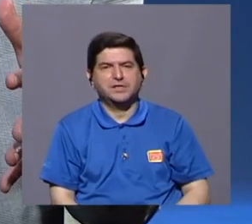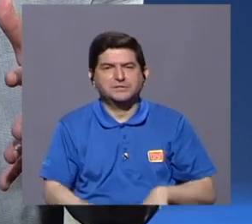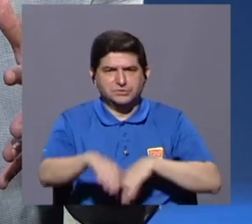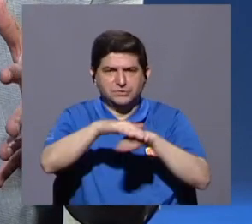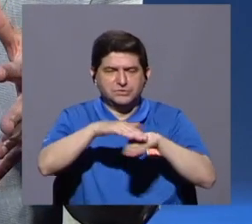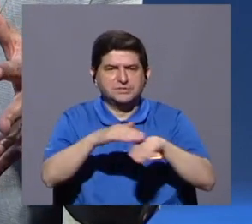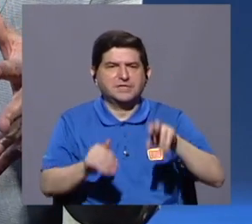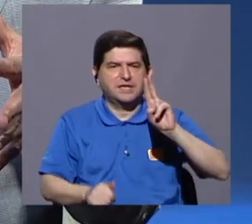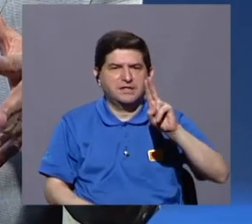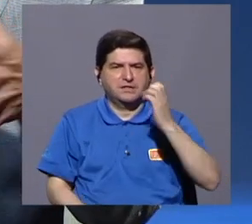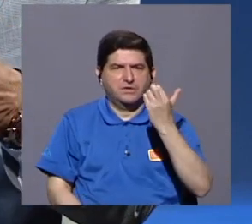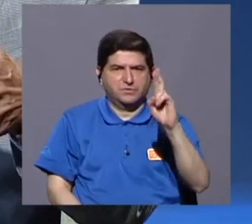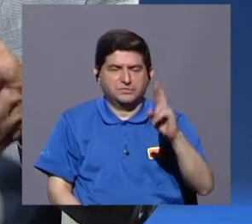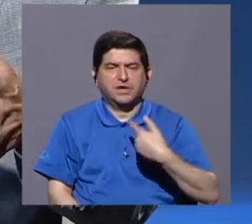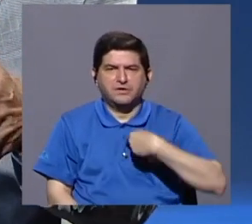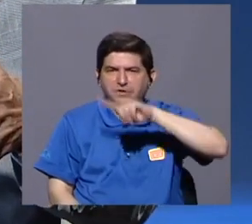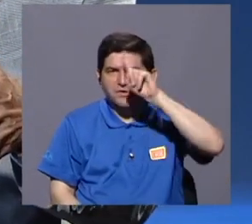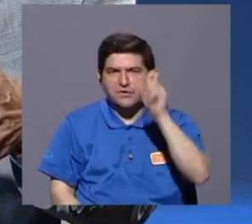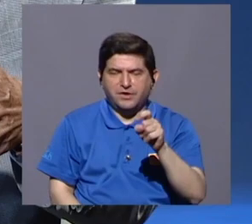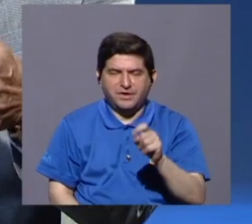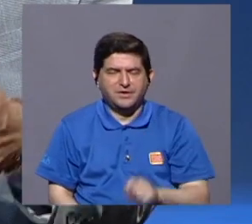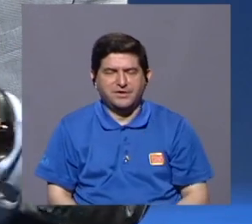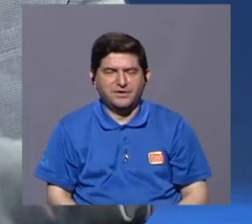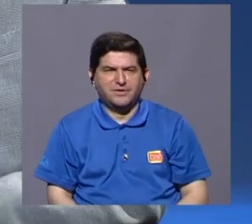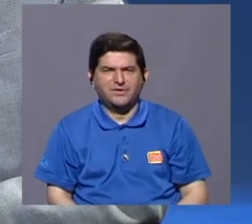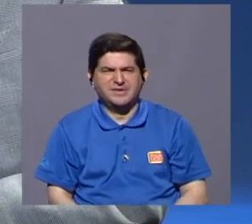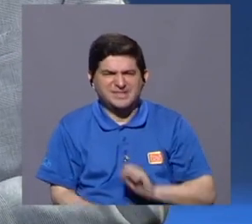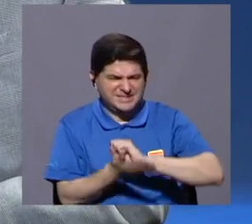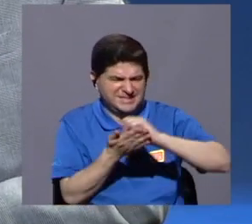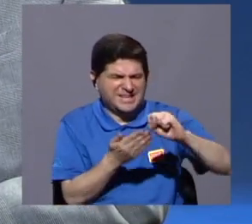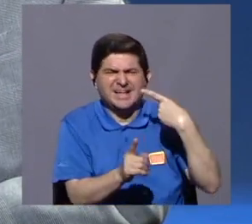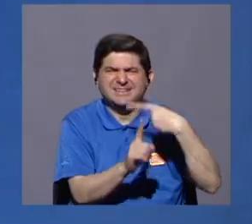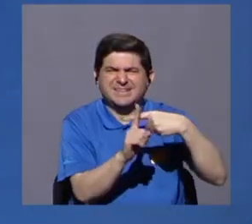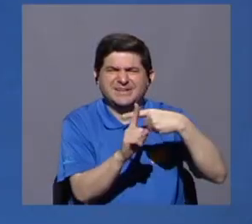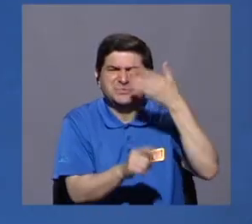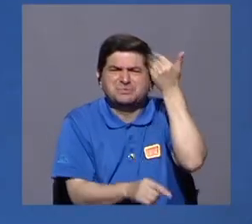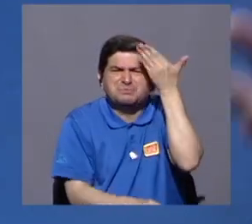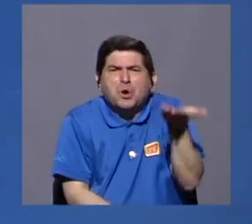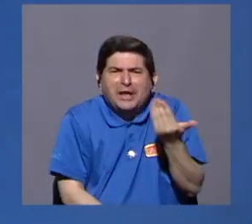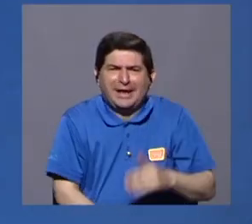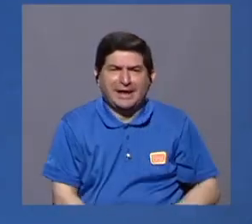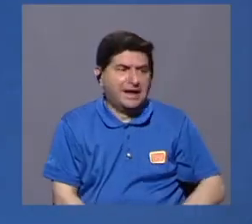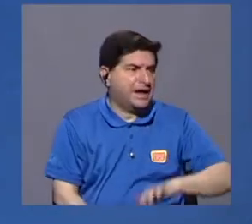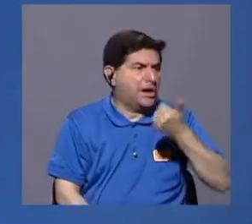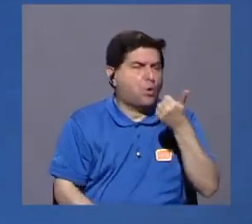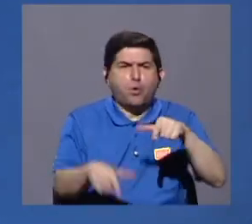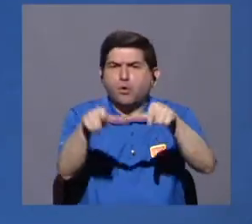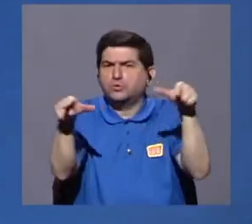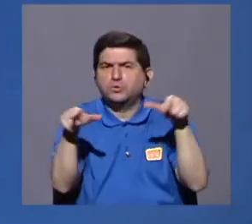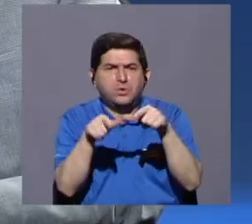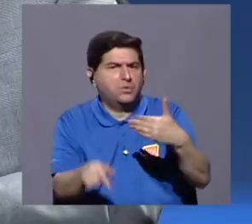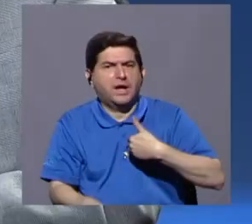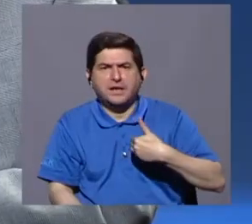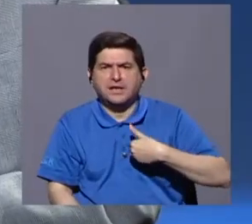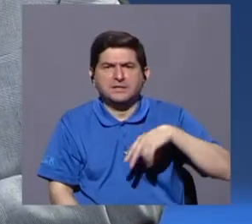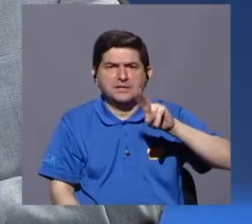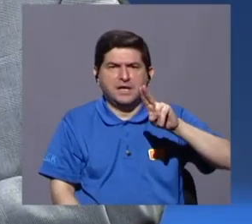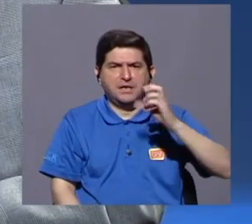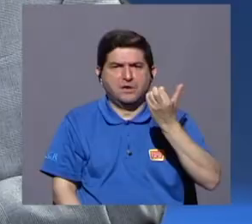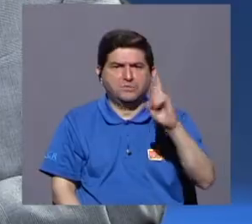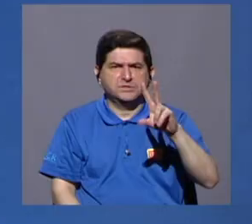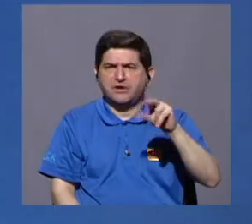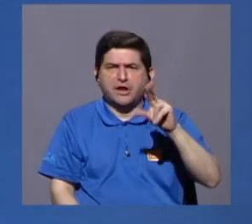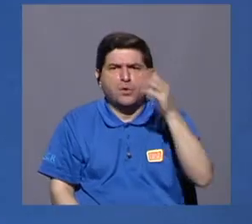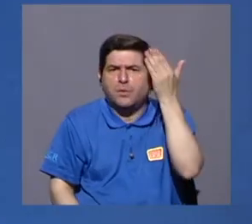rica él iba a preguntar yo no lo hubiese porque en santa cruz porque no en cualquier planificación o infraestructura de la universidad